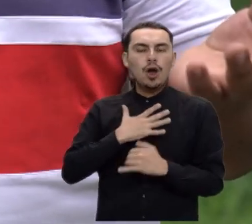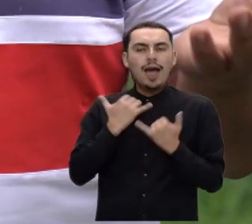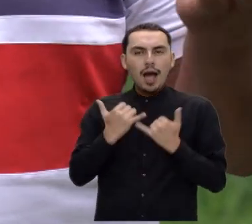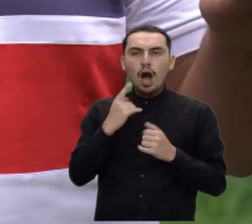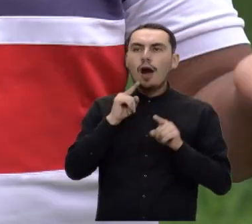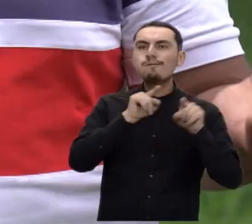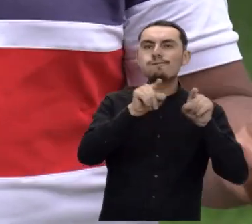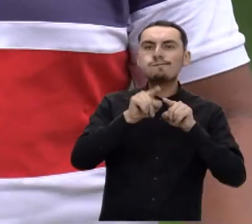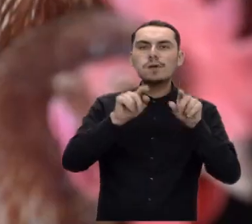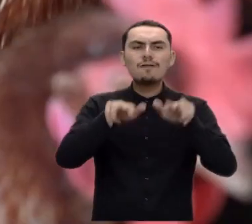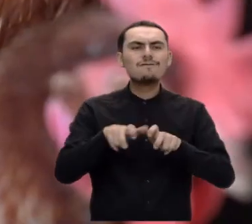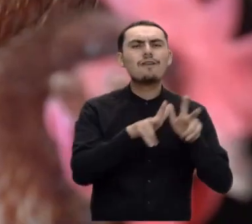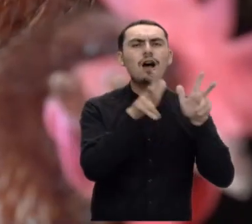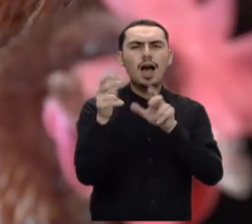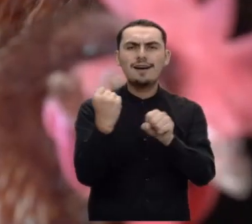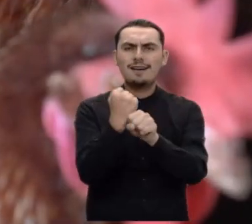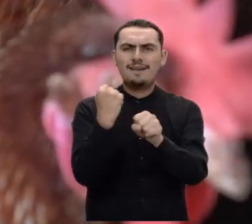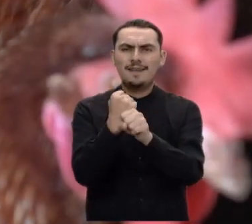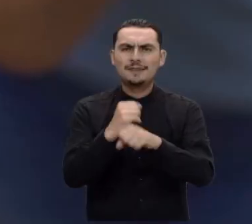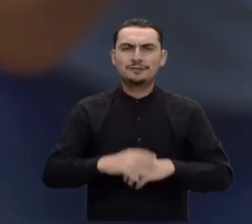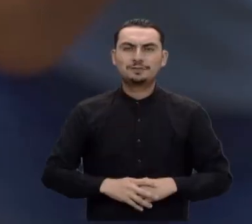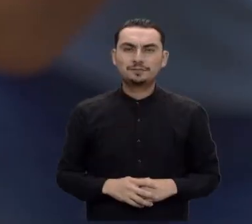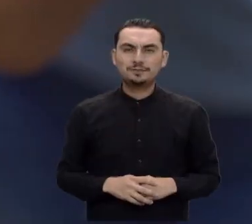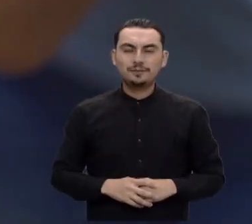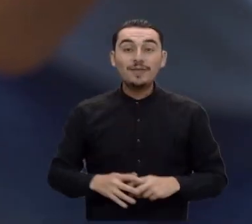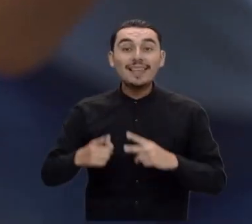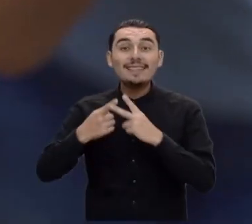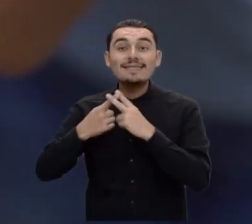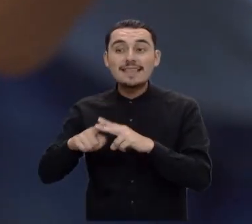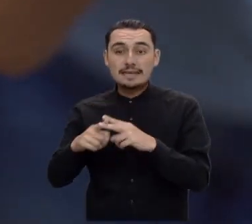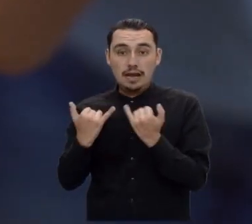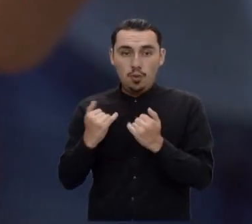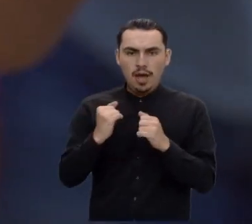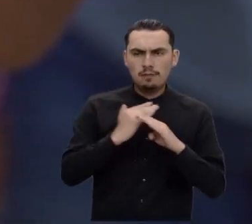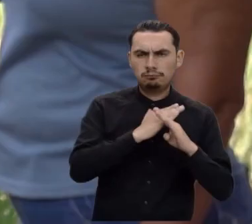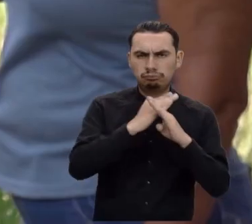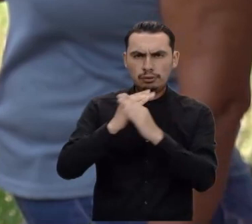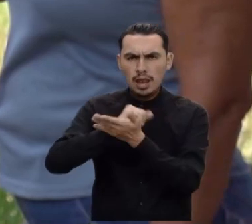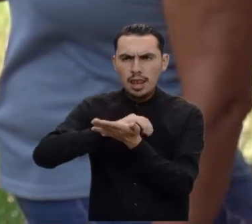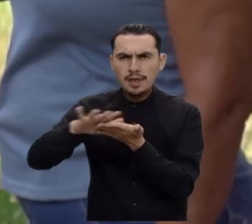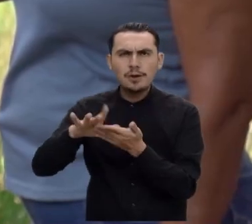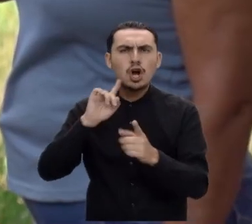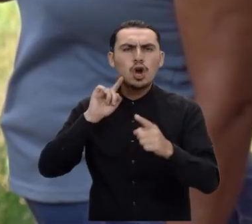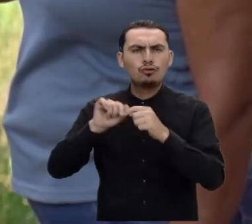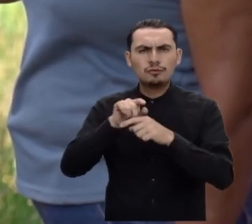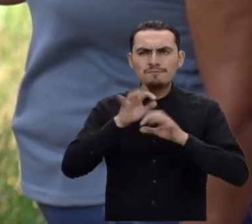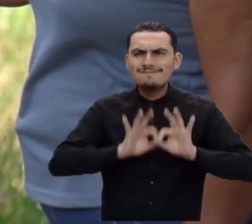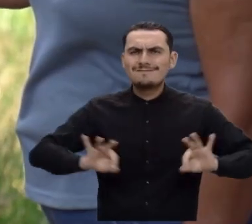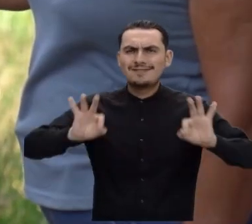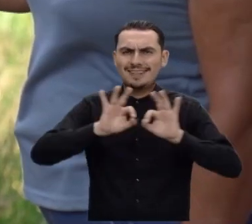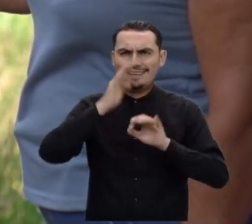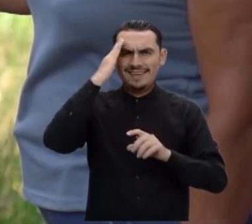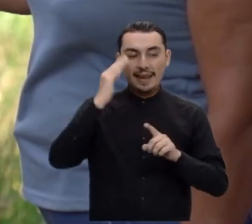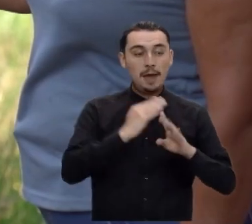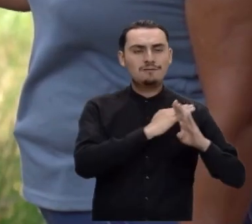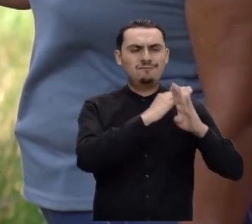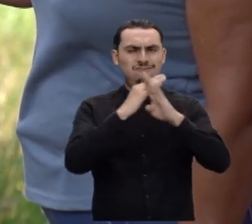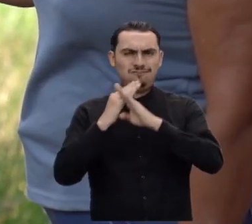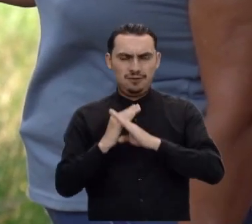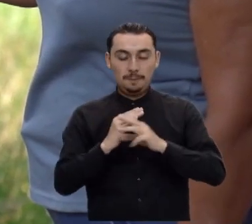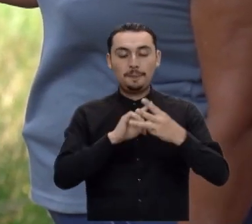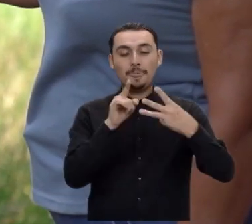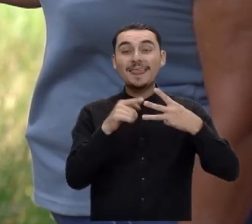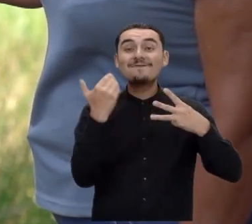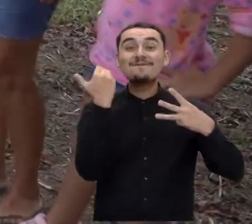oportunidad en el campo. El taller sanitario está enfocado en 3 ejes fundamentales, que es la